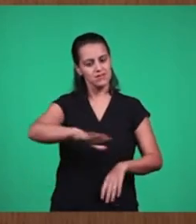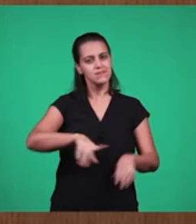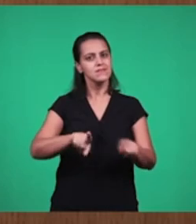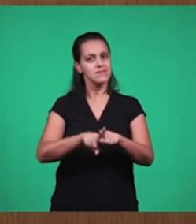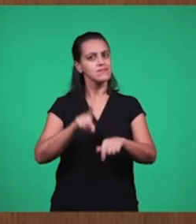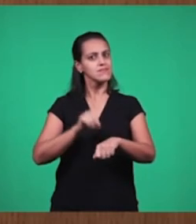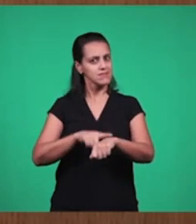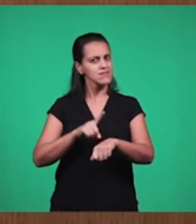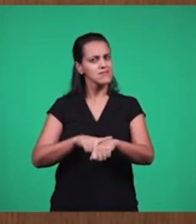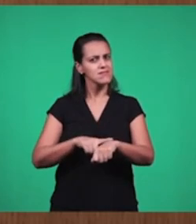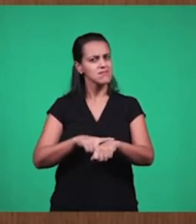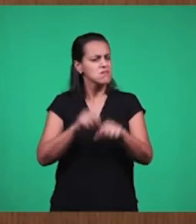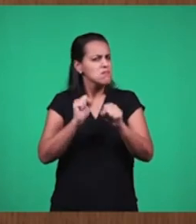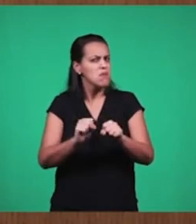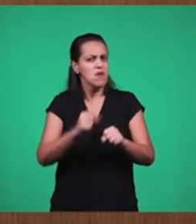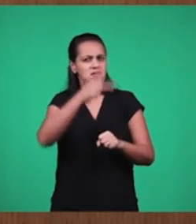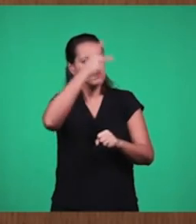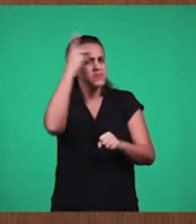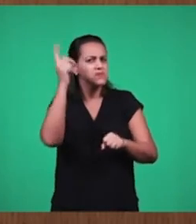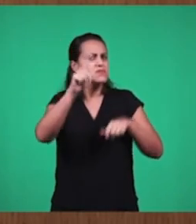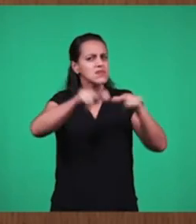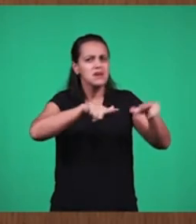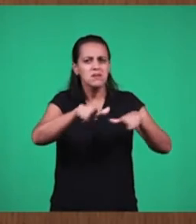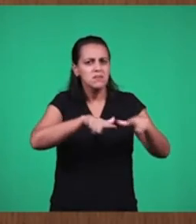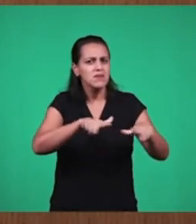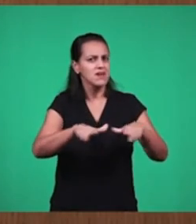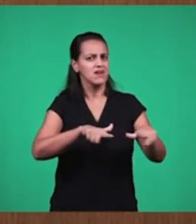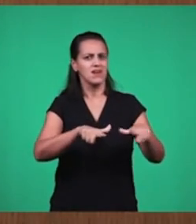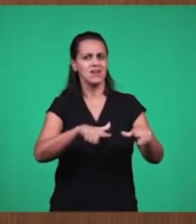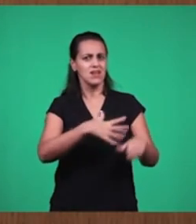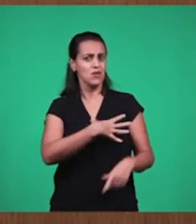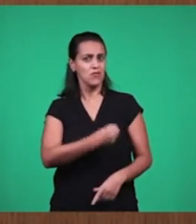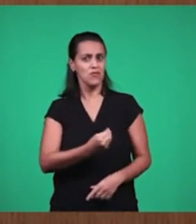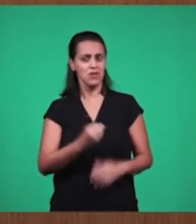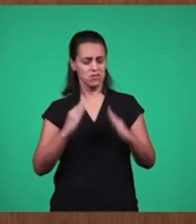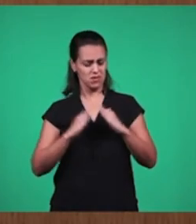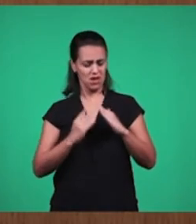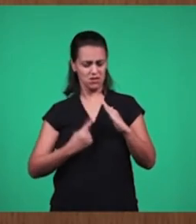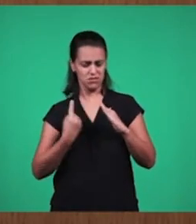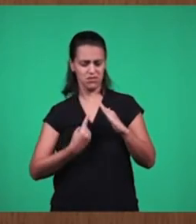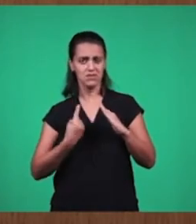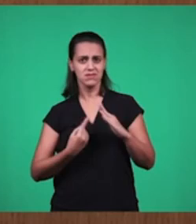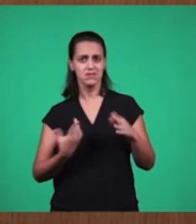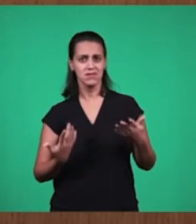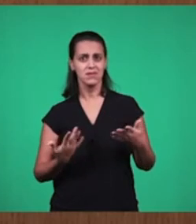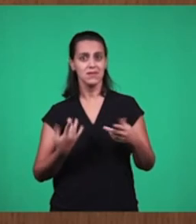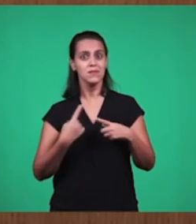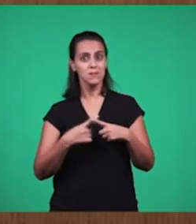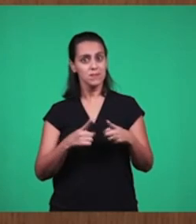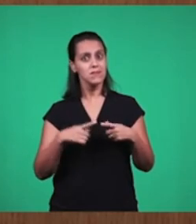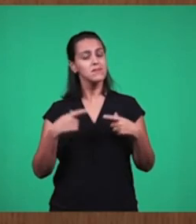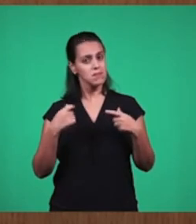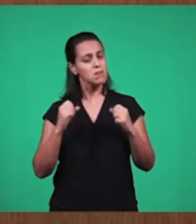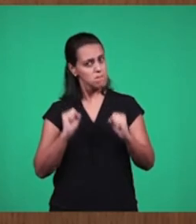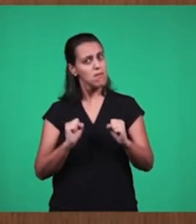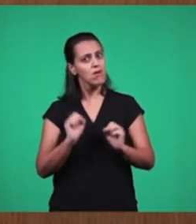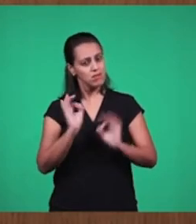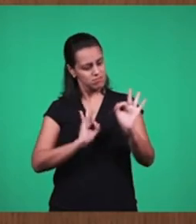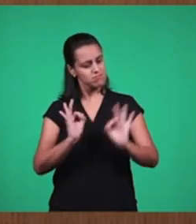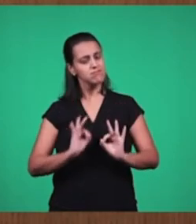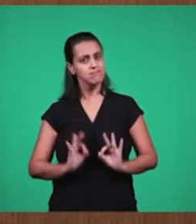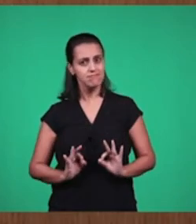tiempos. Aunque en la casa todos trabajen y los hijos se quedan solos, existen modos de